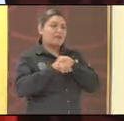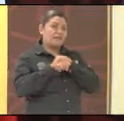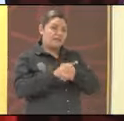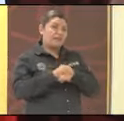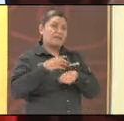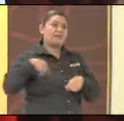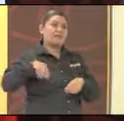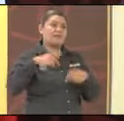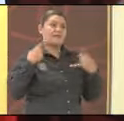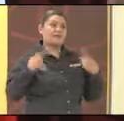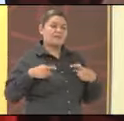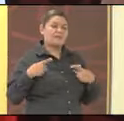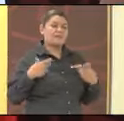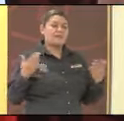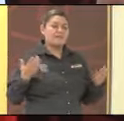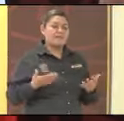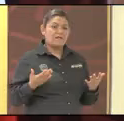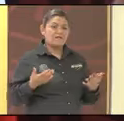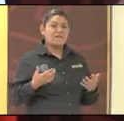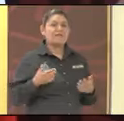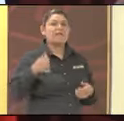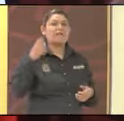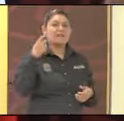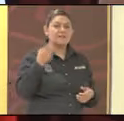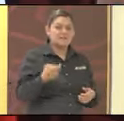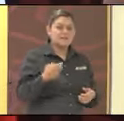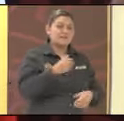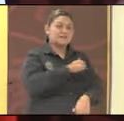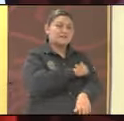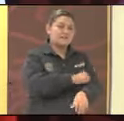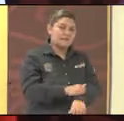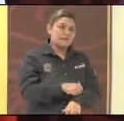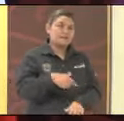la gente que produce, que está en Altamira,